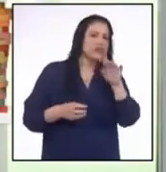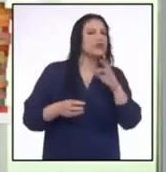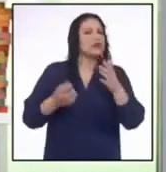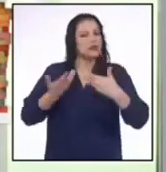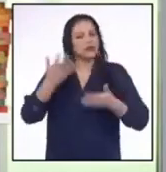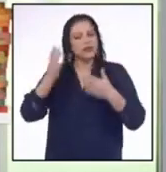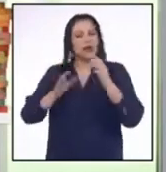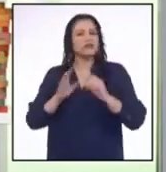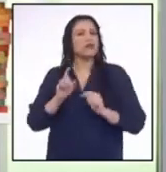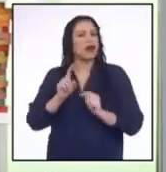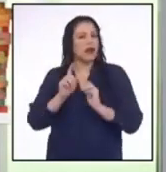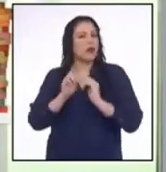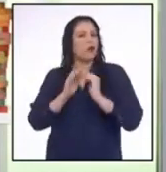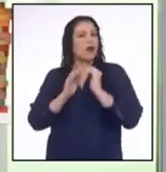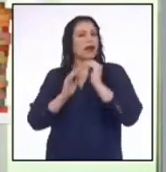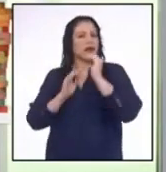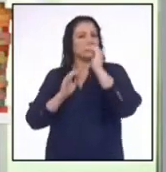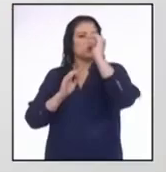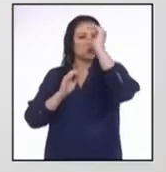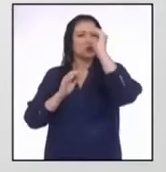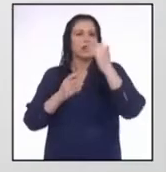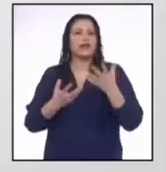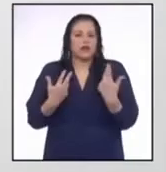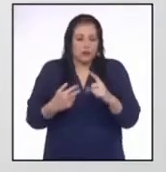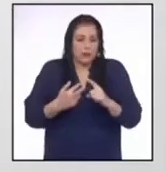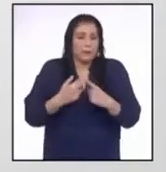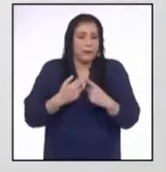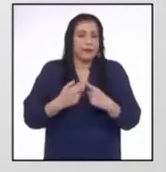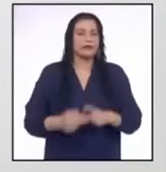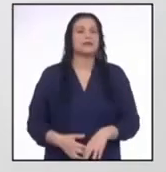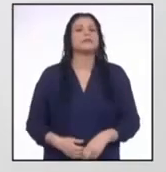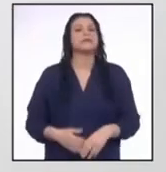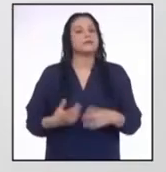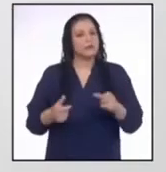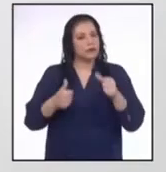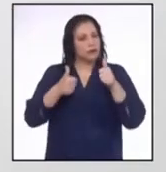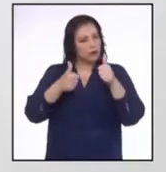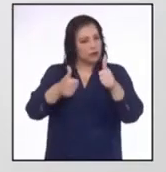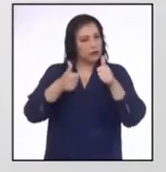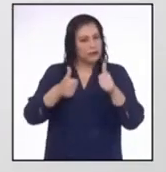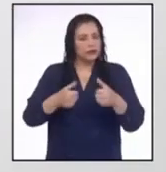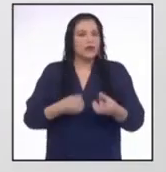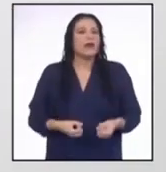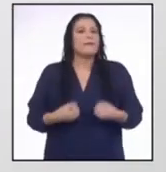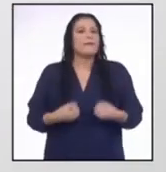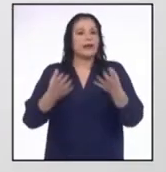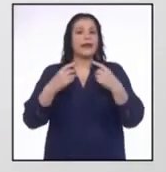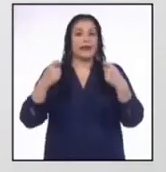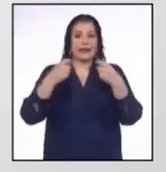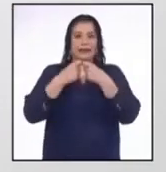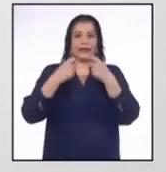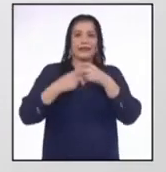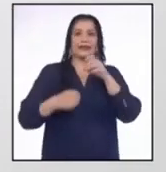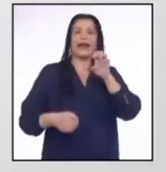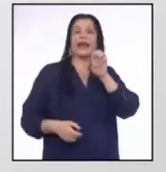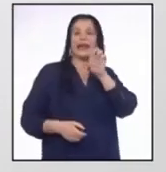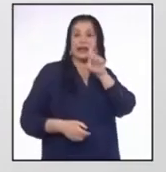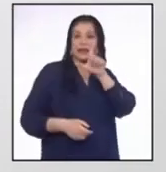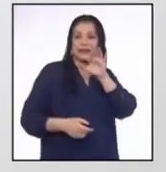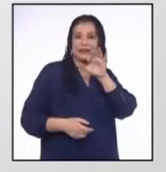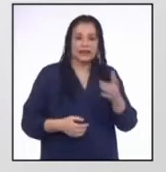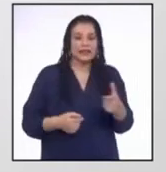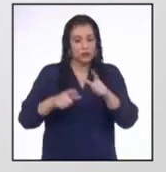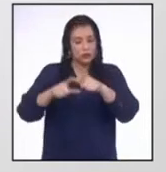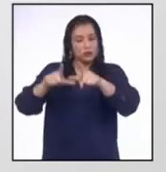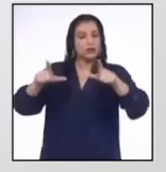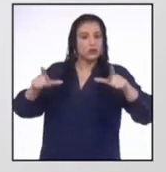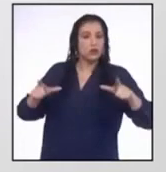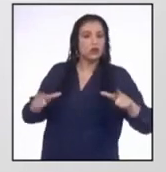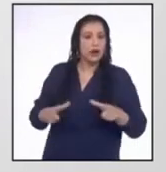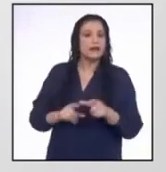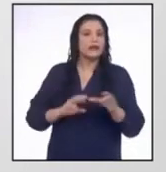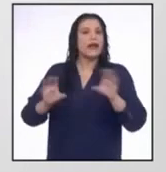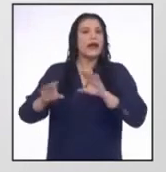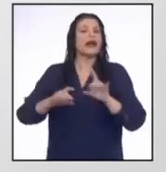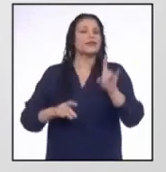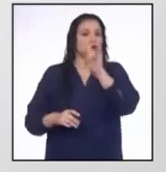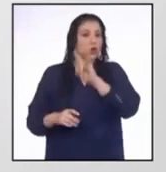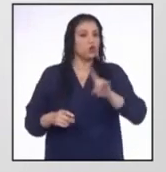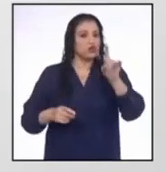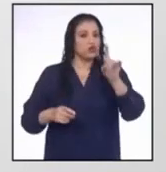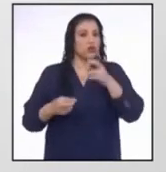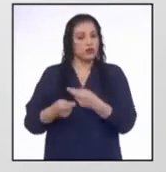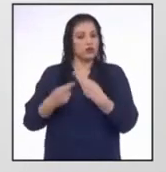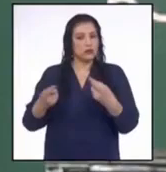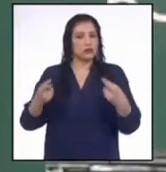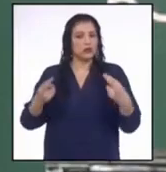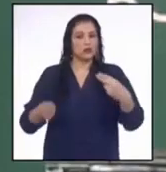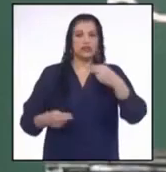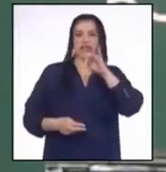cierta altura de un nivel de referencia. Correcto. Para generar energía eléctrica, las centrales hidroeléctricas hacen uso de los